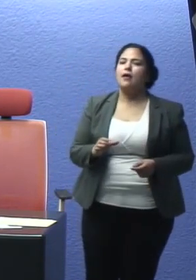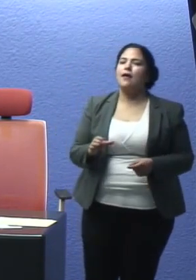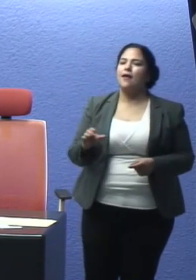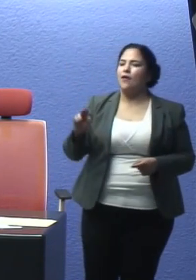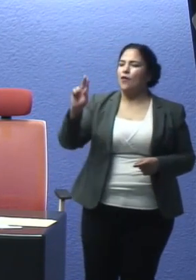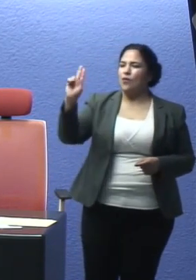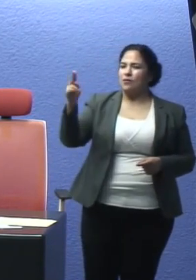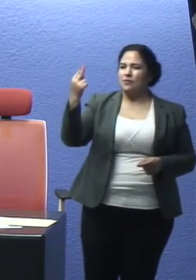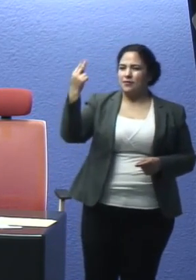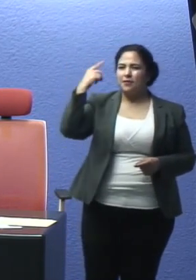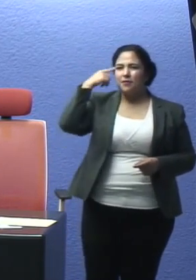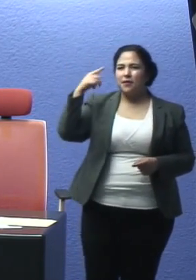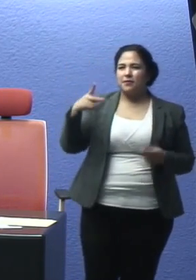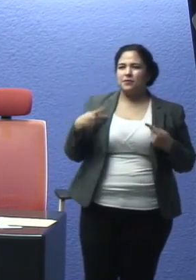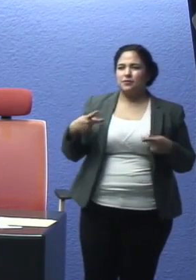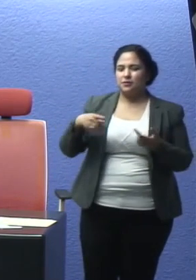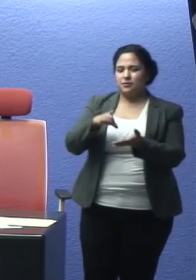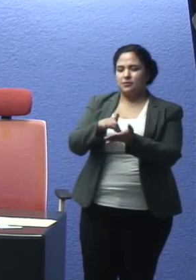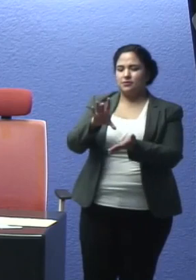Y bueno,